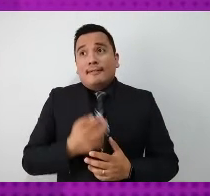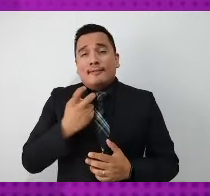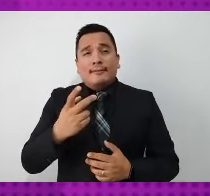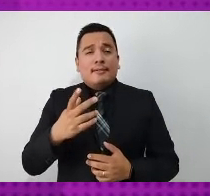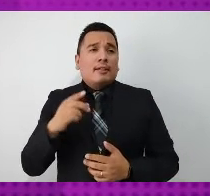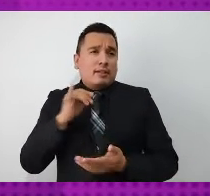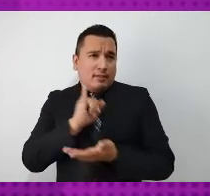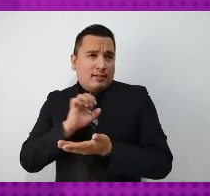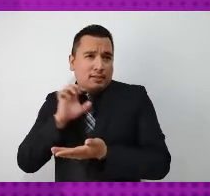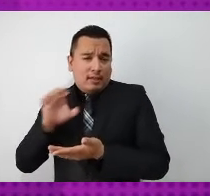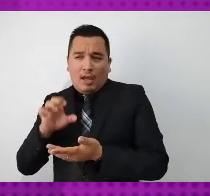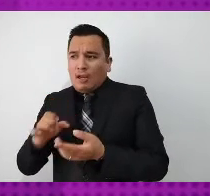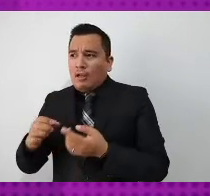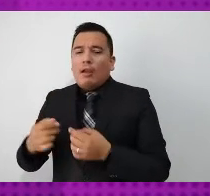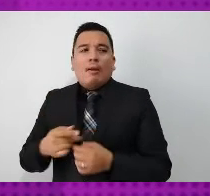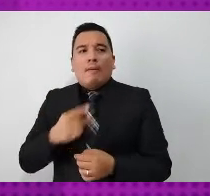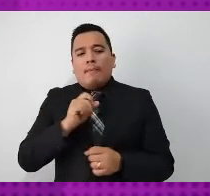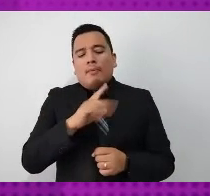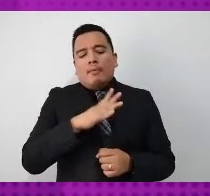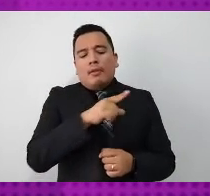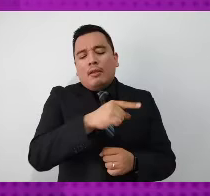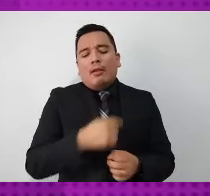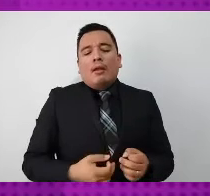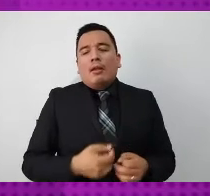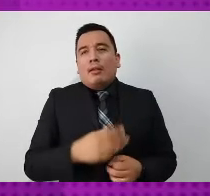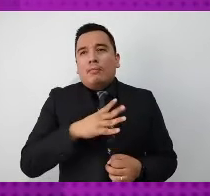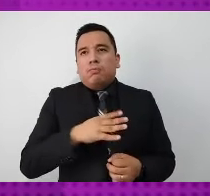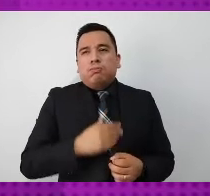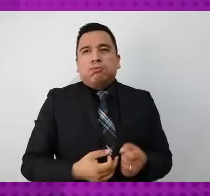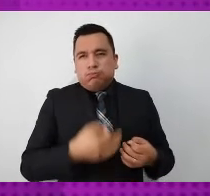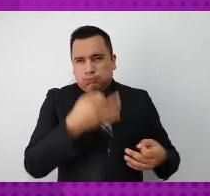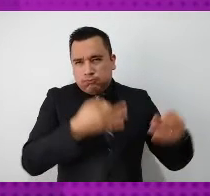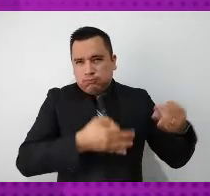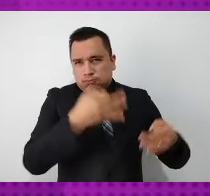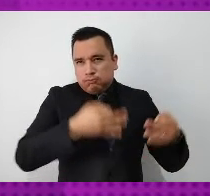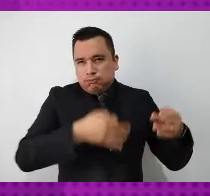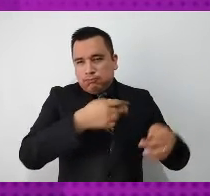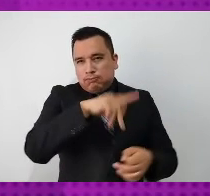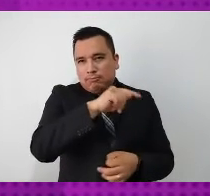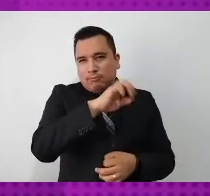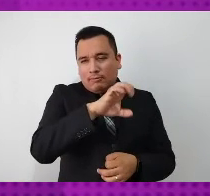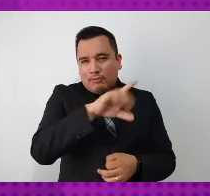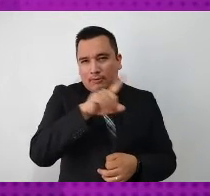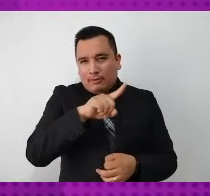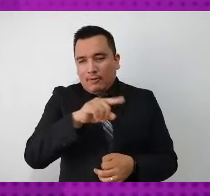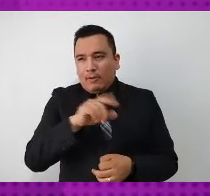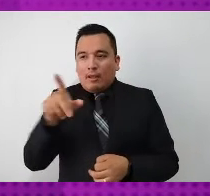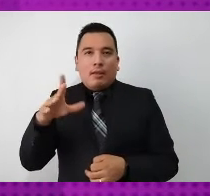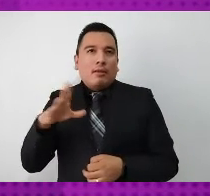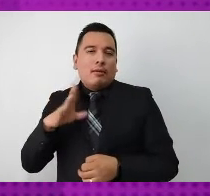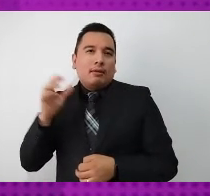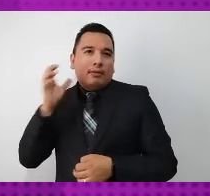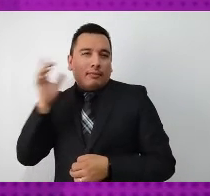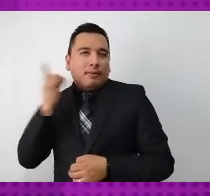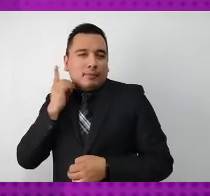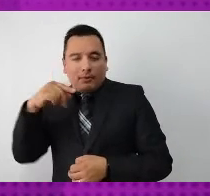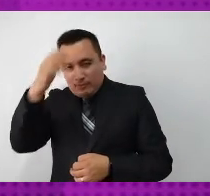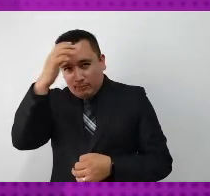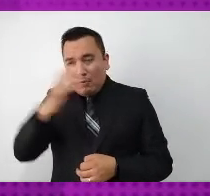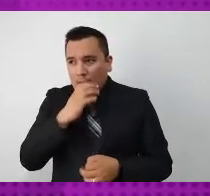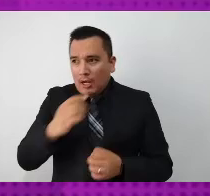y el congreso del estado en este ejercicio de gobierno abierto se invitó precisamente a la ciudadanía y